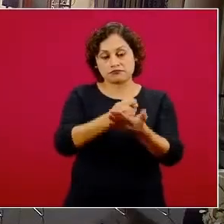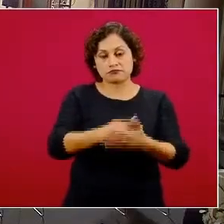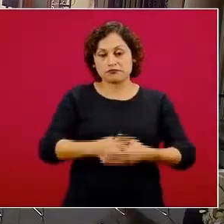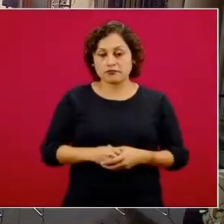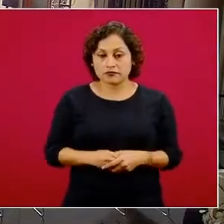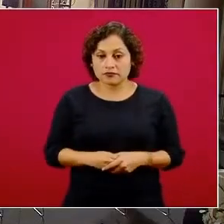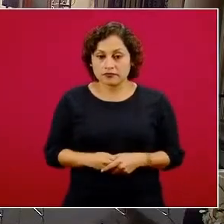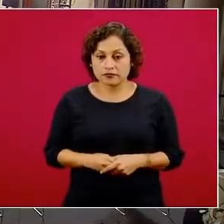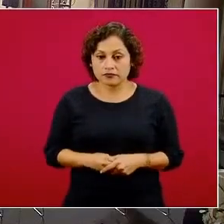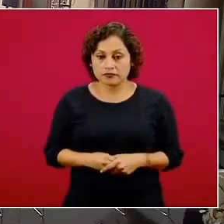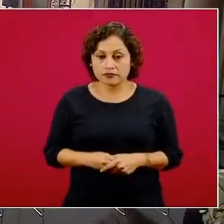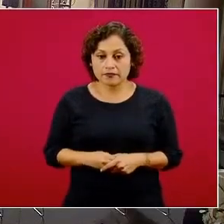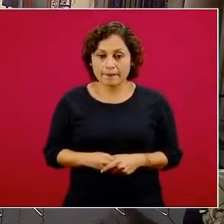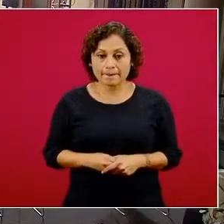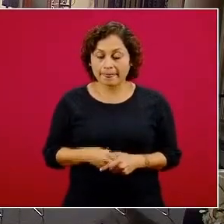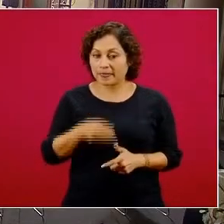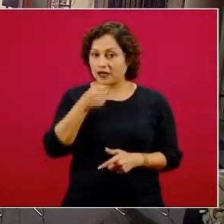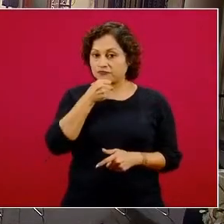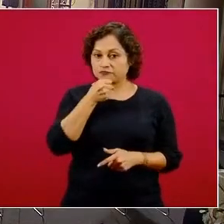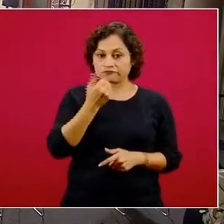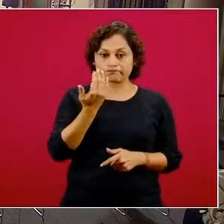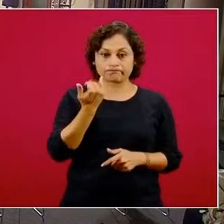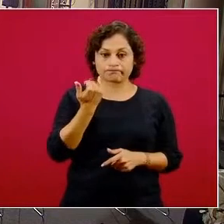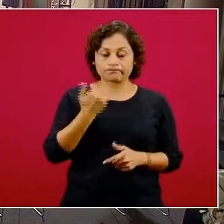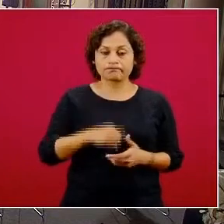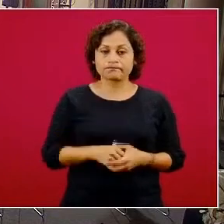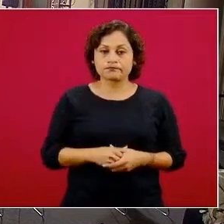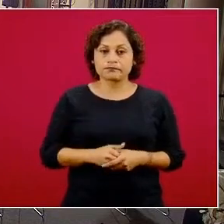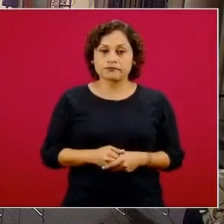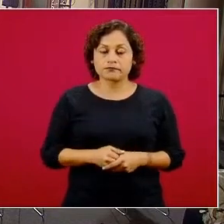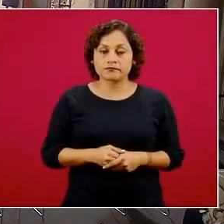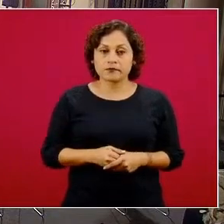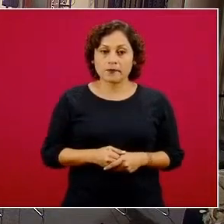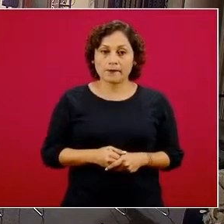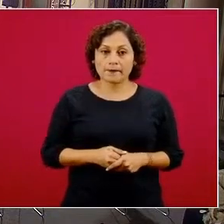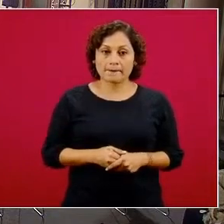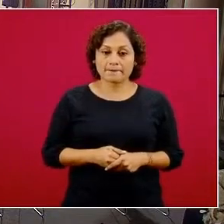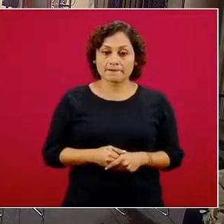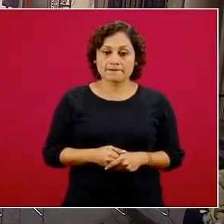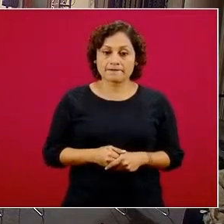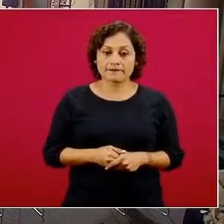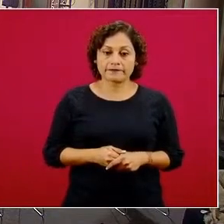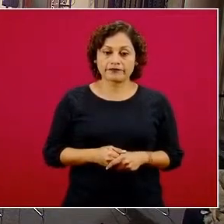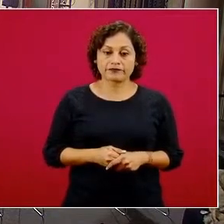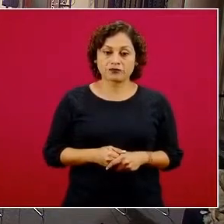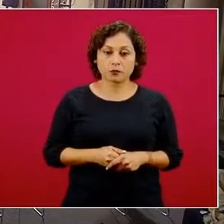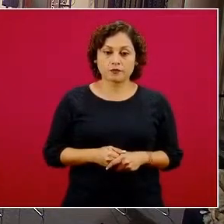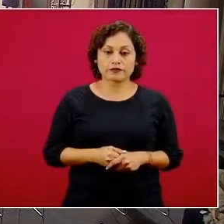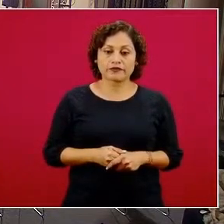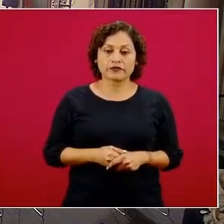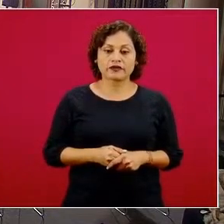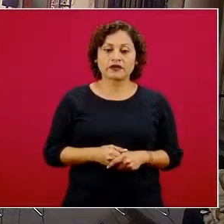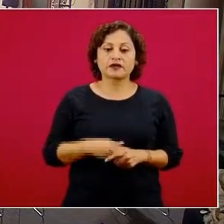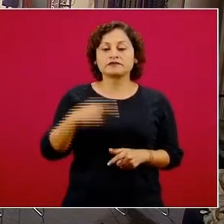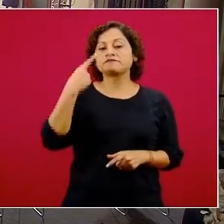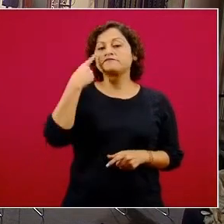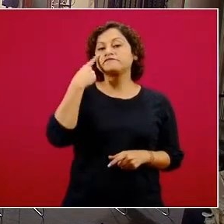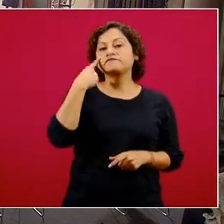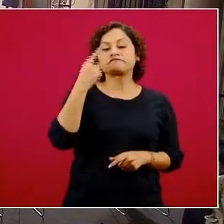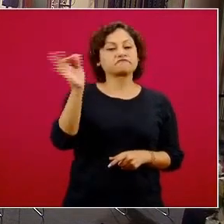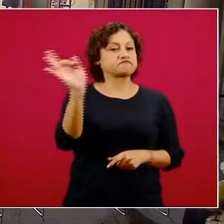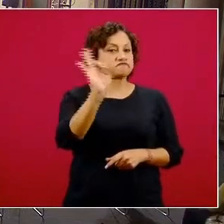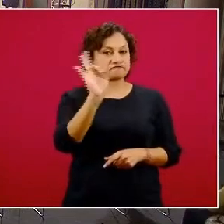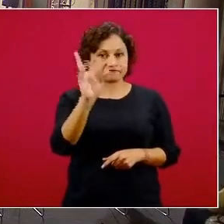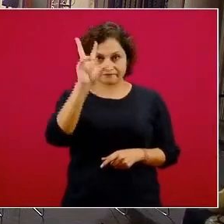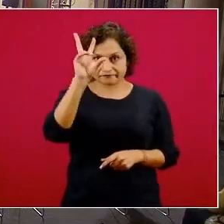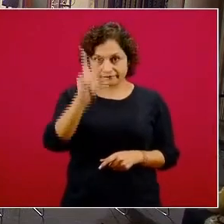presenta síntomas no tiene secuelas o quien tiene síntomas leves? Lo más probable es que no. Al final de